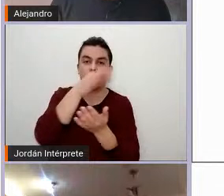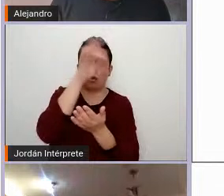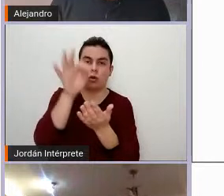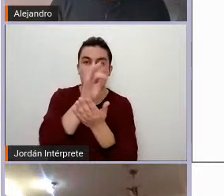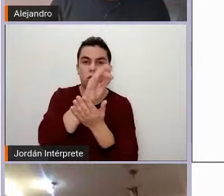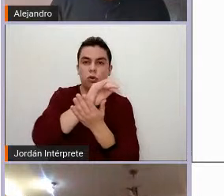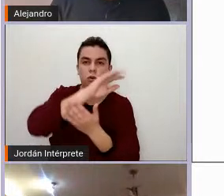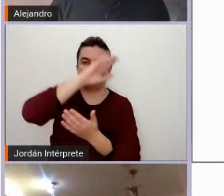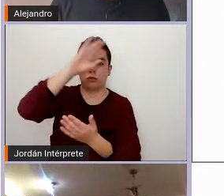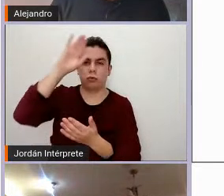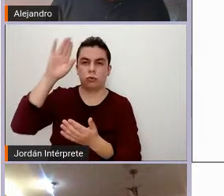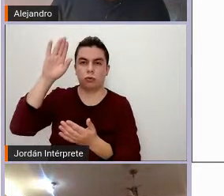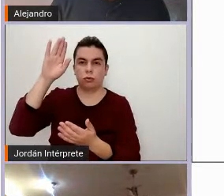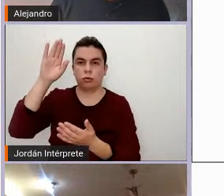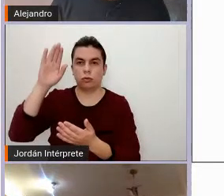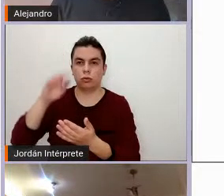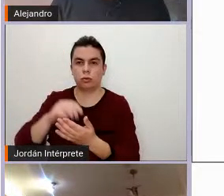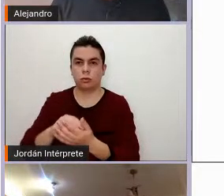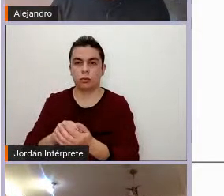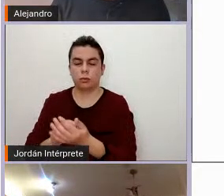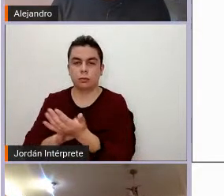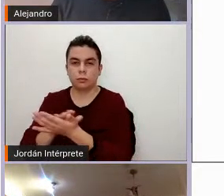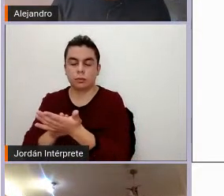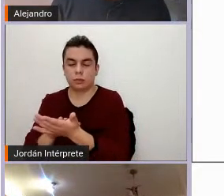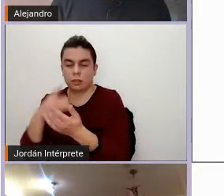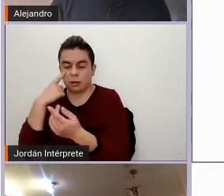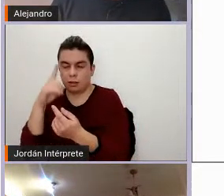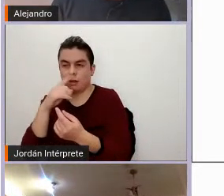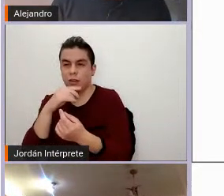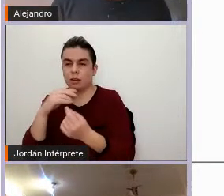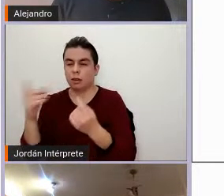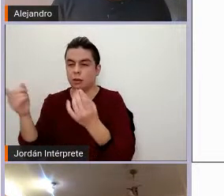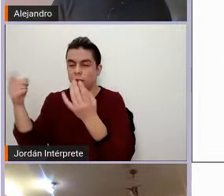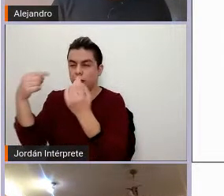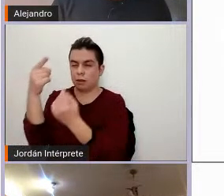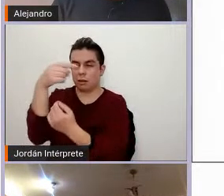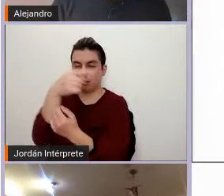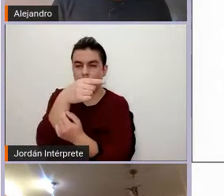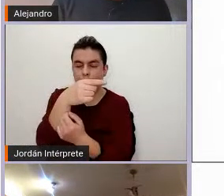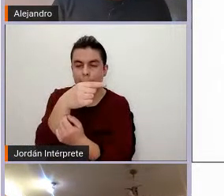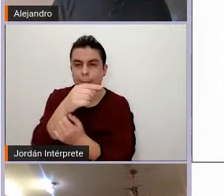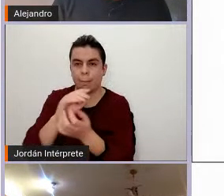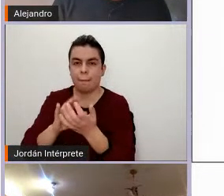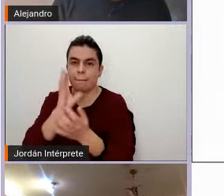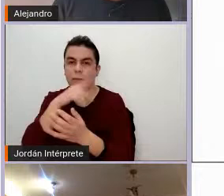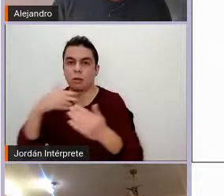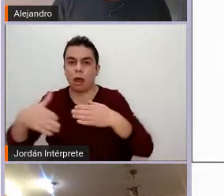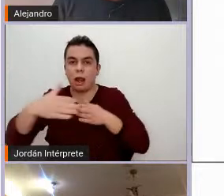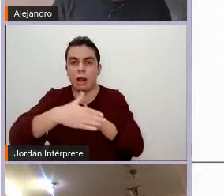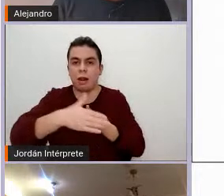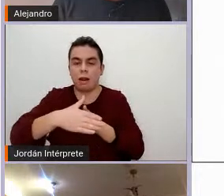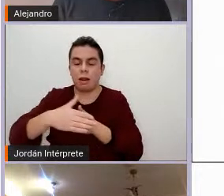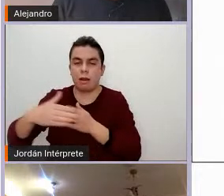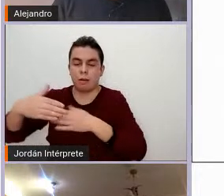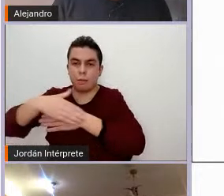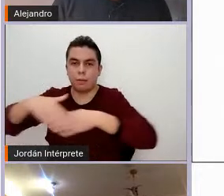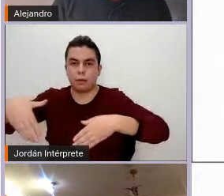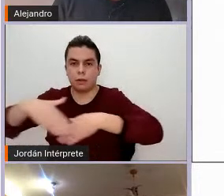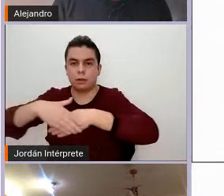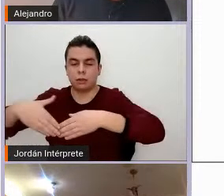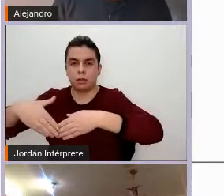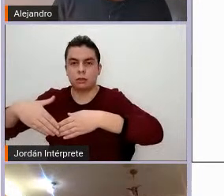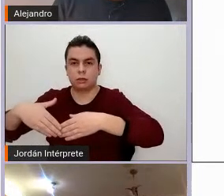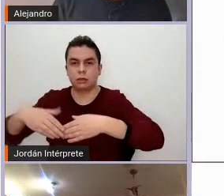queda identificada con la línea de la lana. De esta manera, no hay límites entre las artes ni existen barreras que las diferencien.